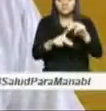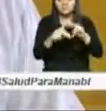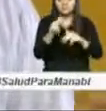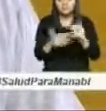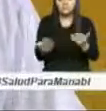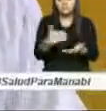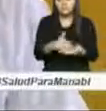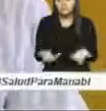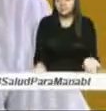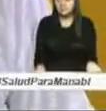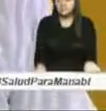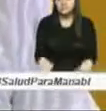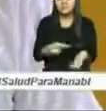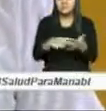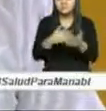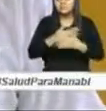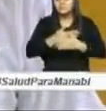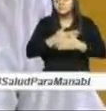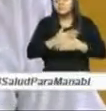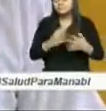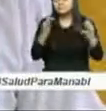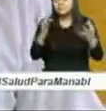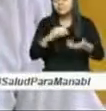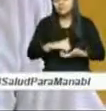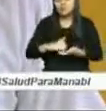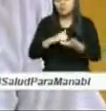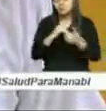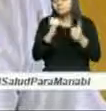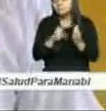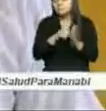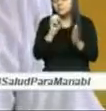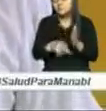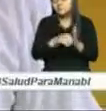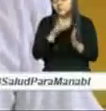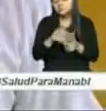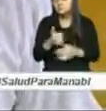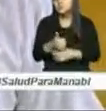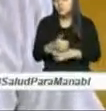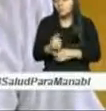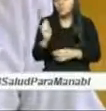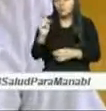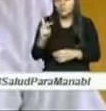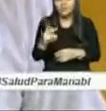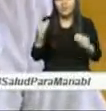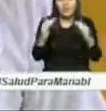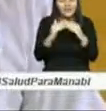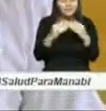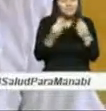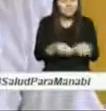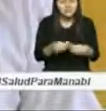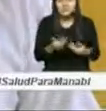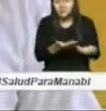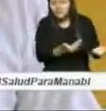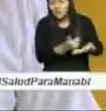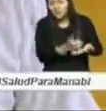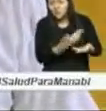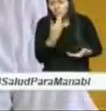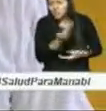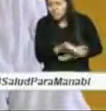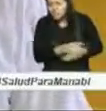era suficiente la buena voluntad. Cuando se tiene miles de casas perdidas, cuando se tiene